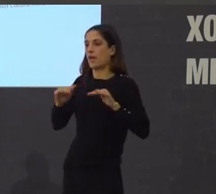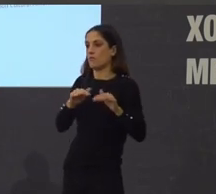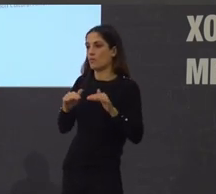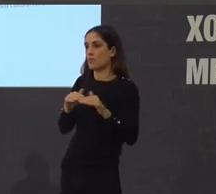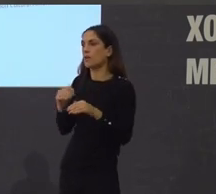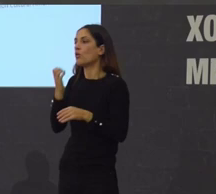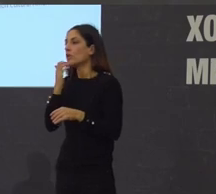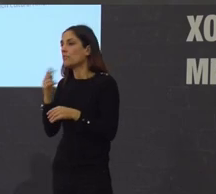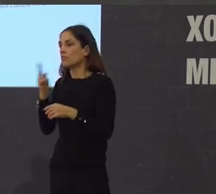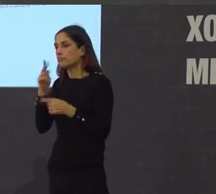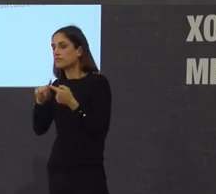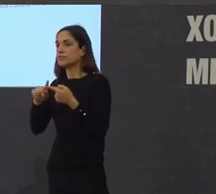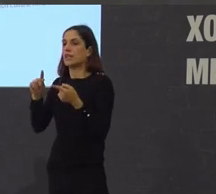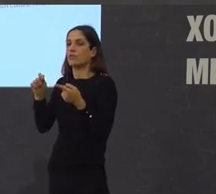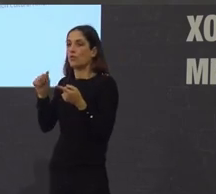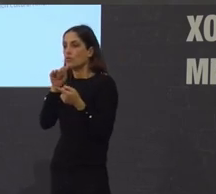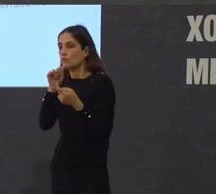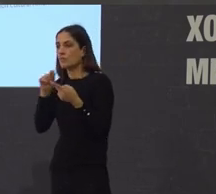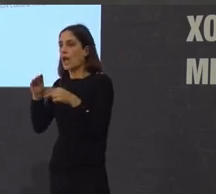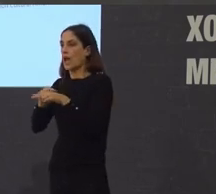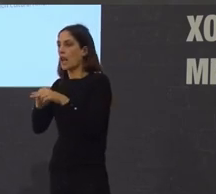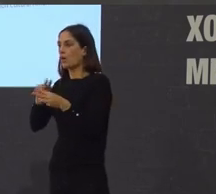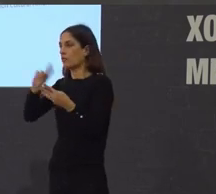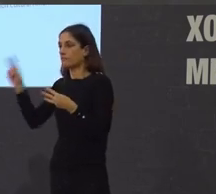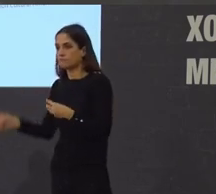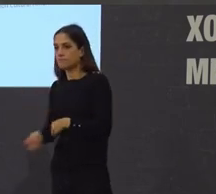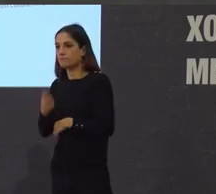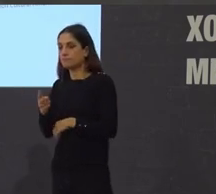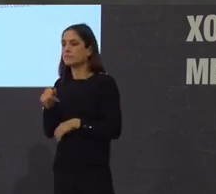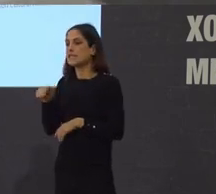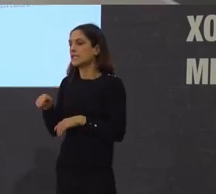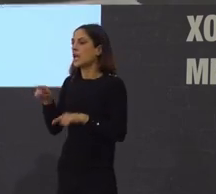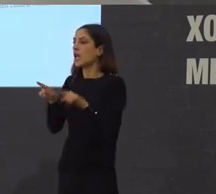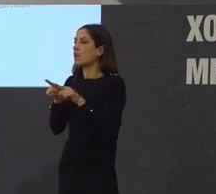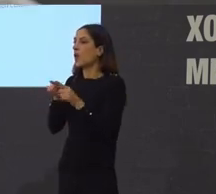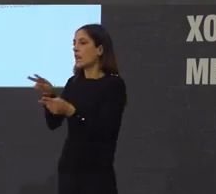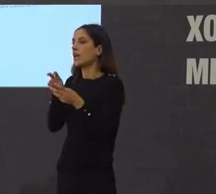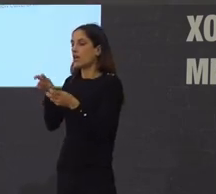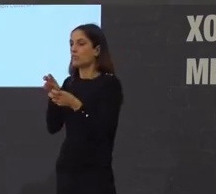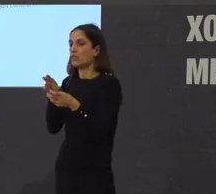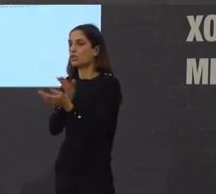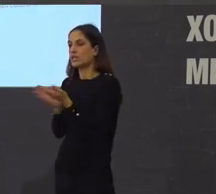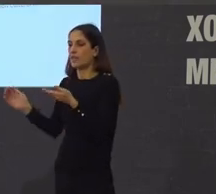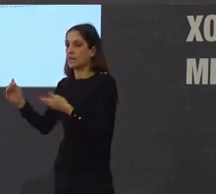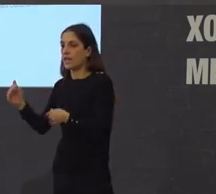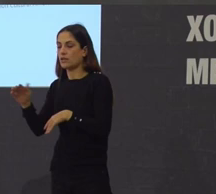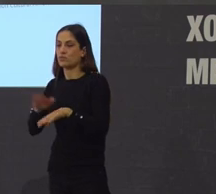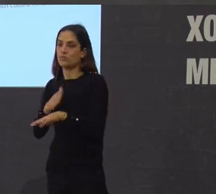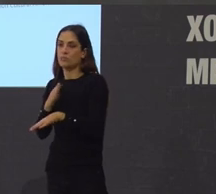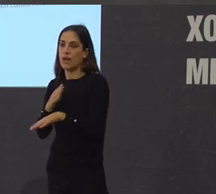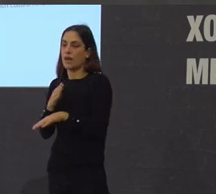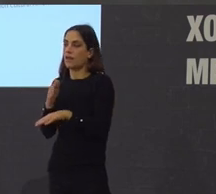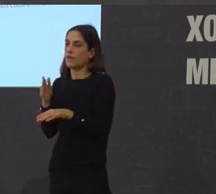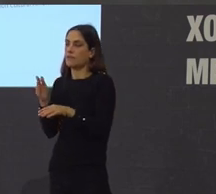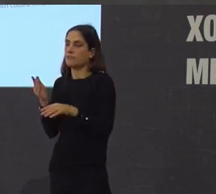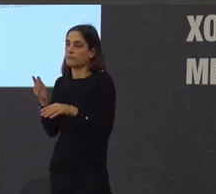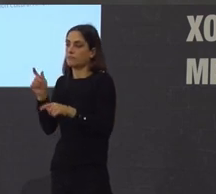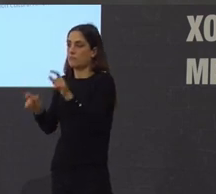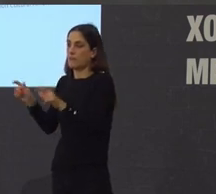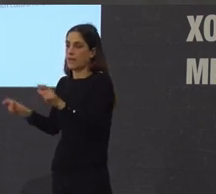evidentemente en donde estaban más que ser una especie de impuestos indirectos que se facía sobre sobre la